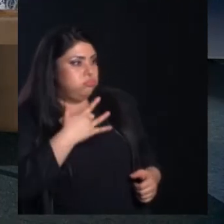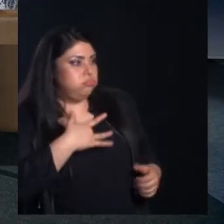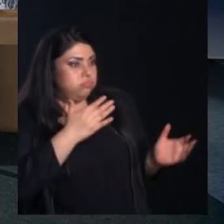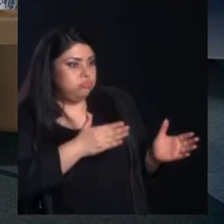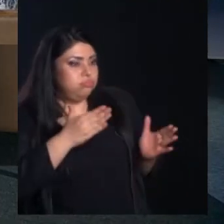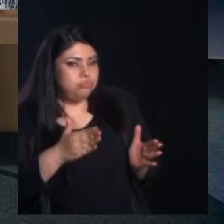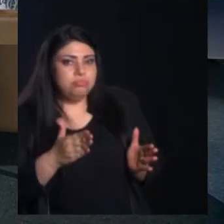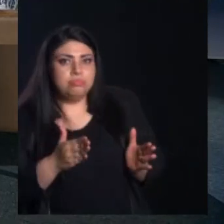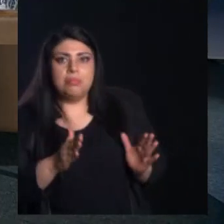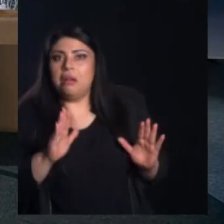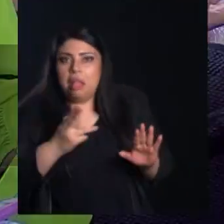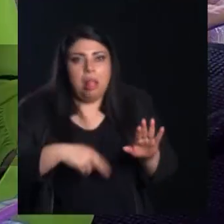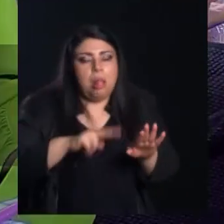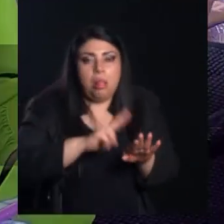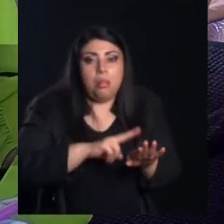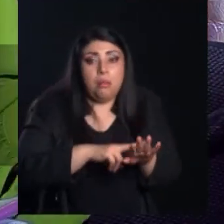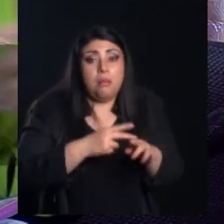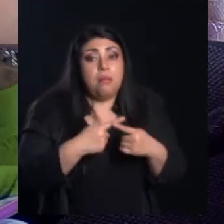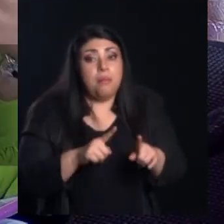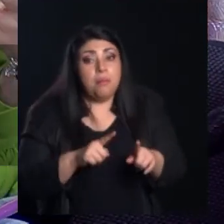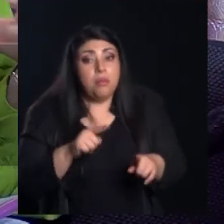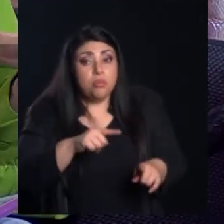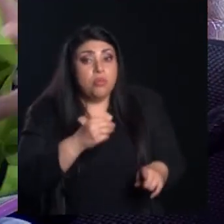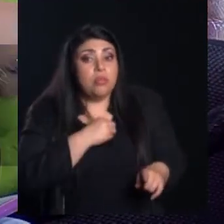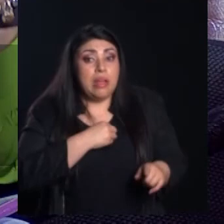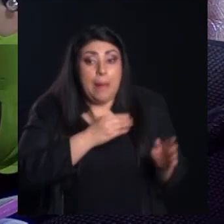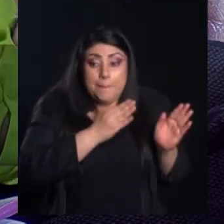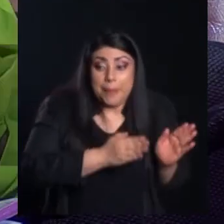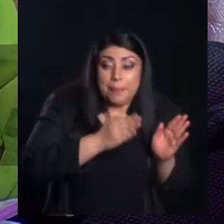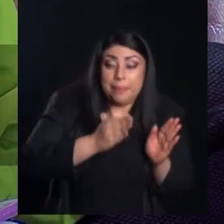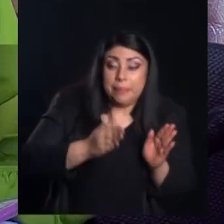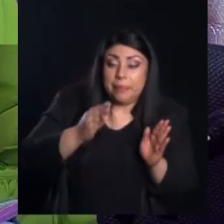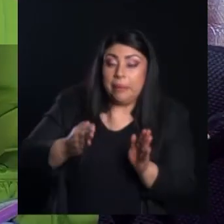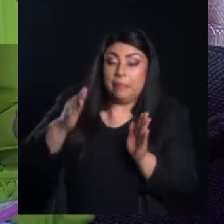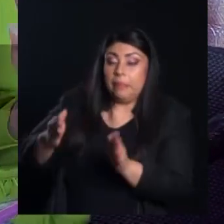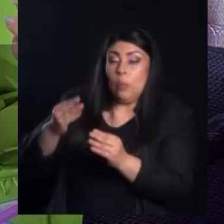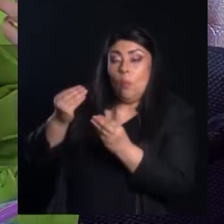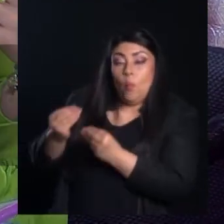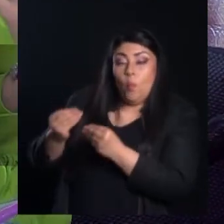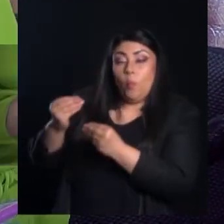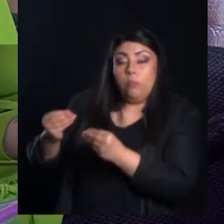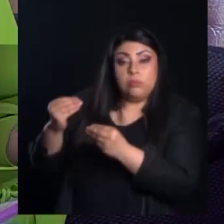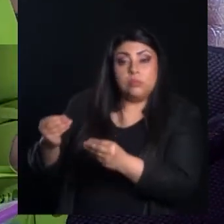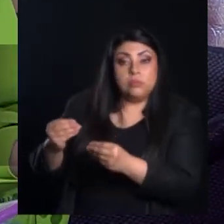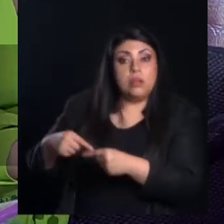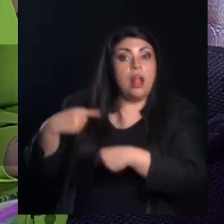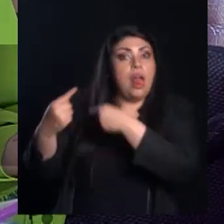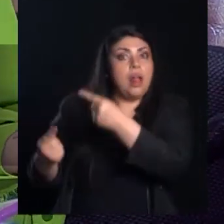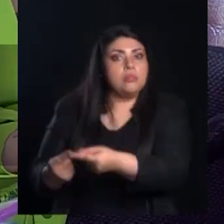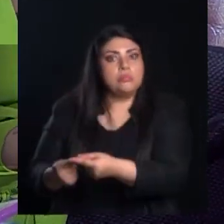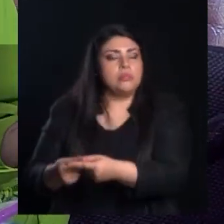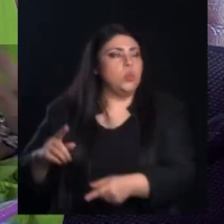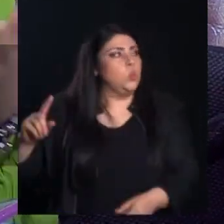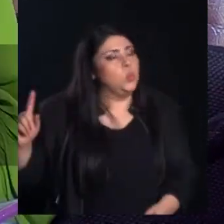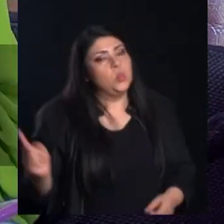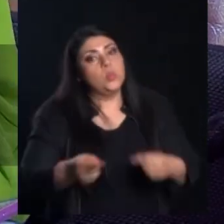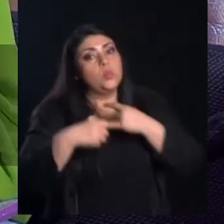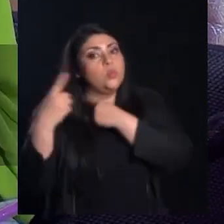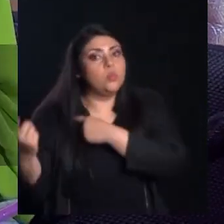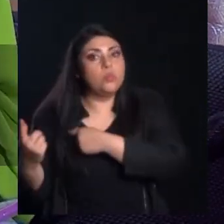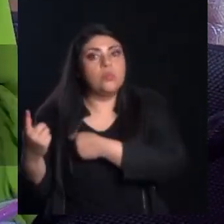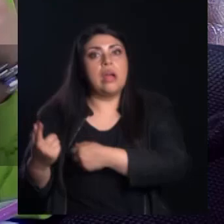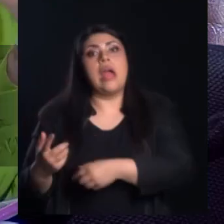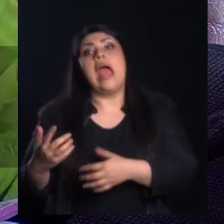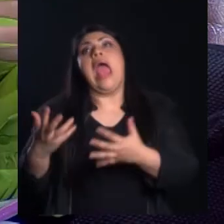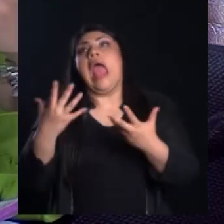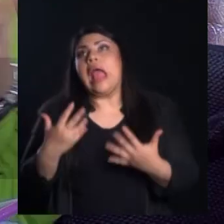preparada y si ustedes quieres seguir preparando o esperar a estar preparada vas a llegar a vieja me dijo ayer dios espero estar